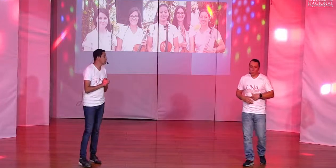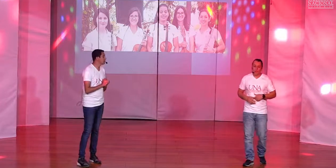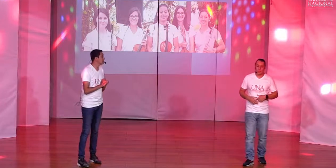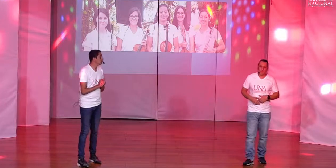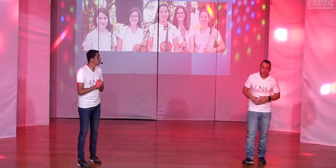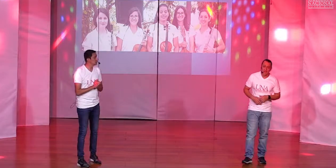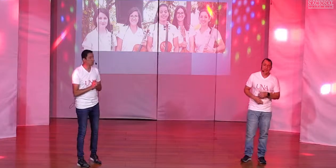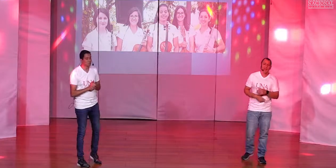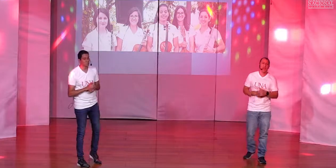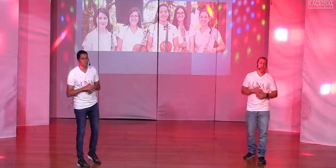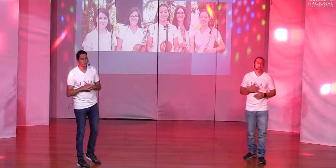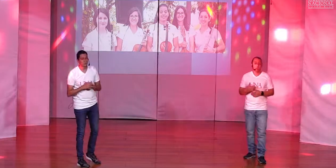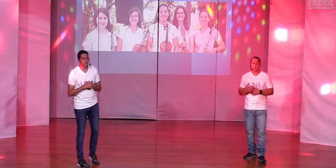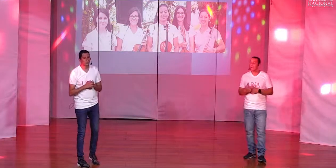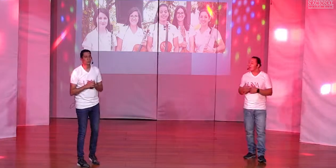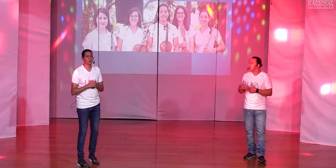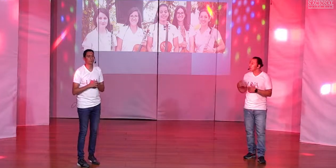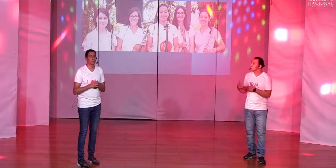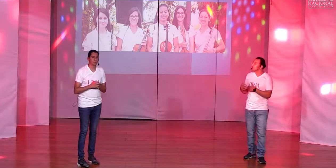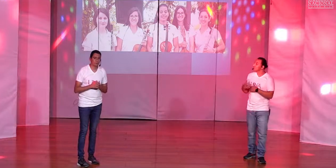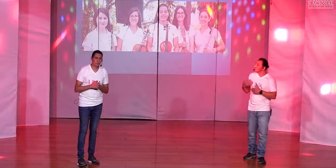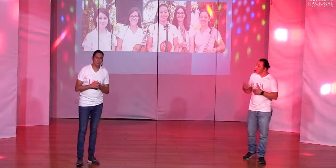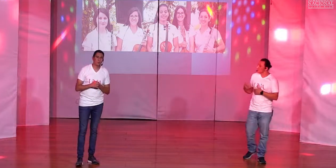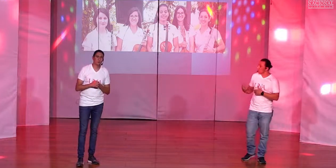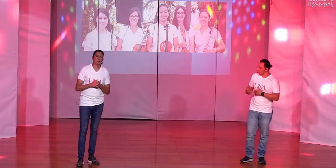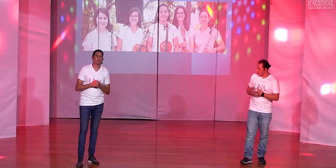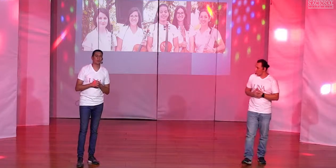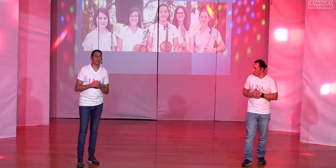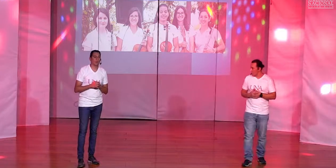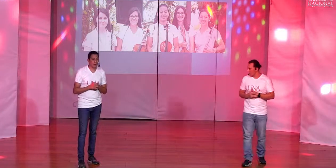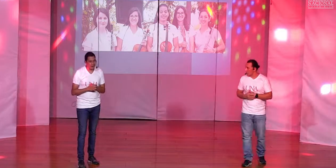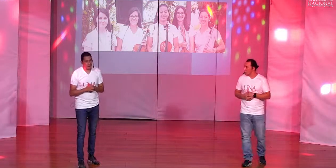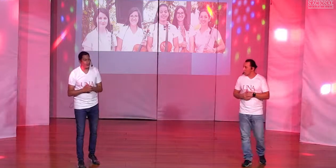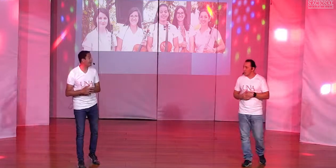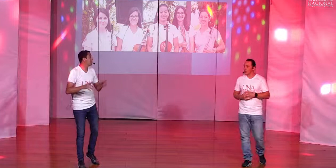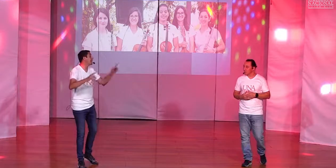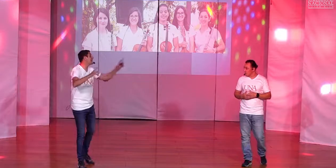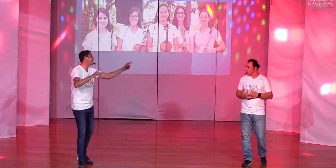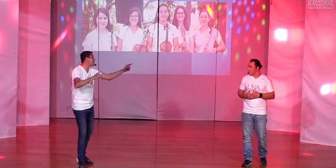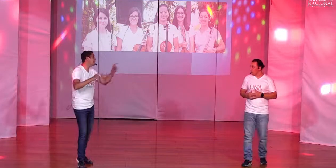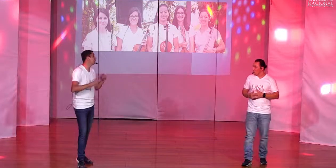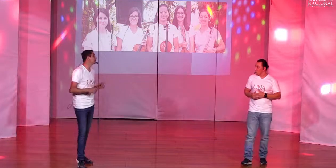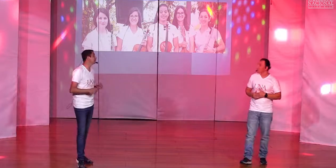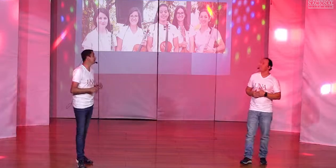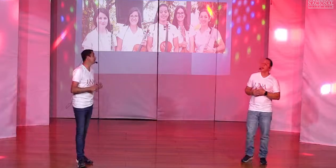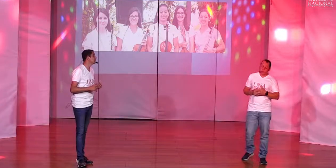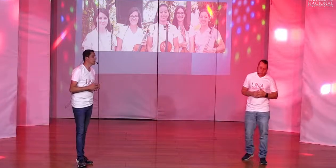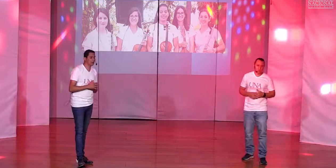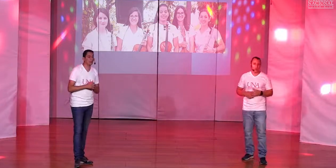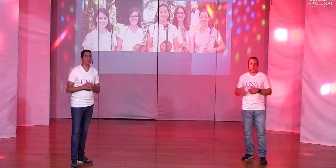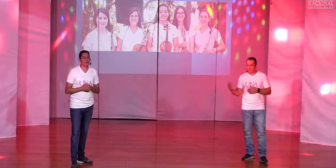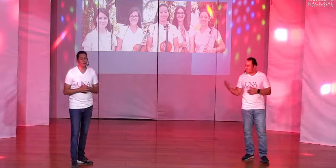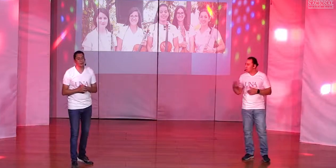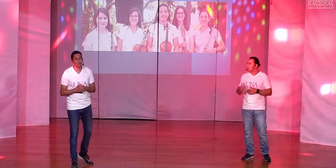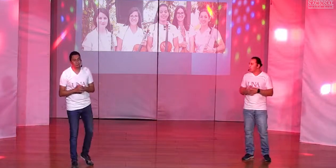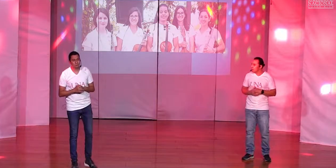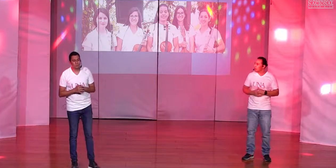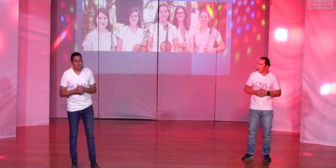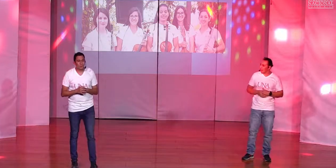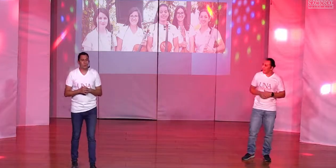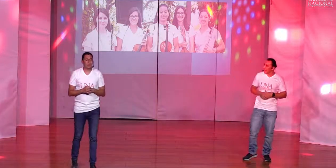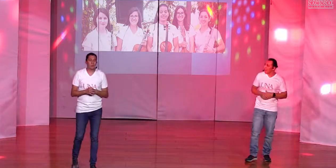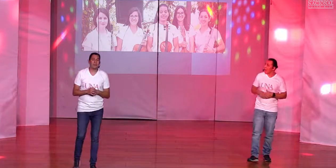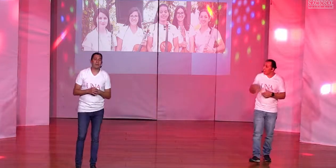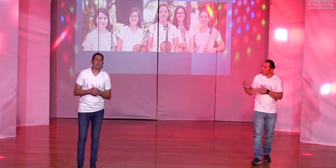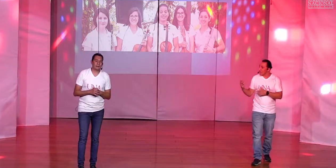Esa es muy buena. También la campaña de recolección de residuos electrónicos, ¿verdad? Ajá. La todos campaña de vidrio. De vidrio. La también reciclamos